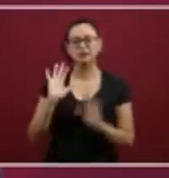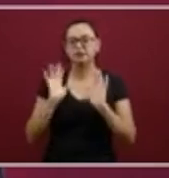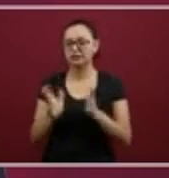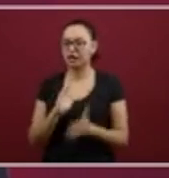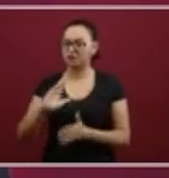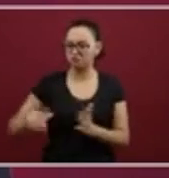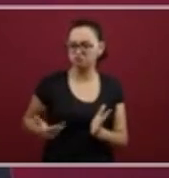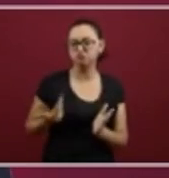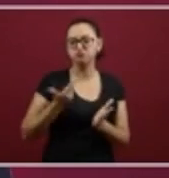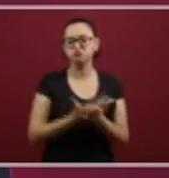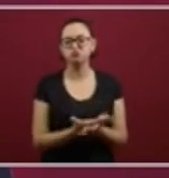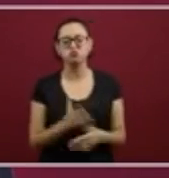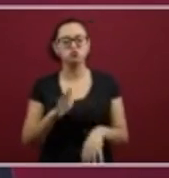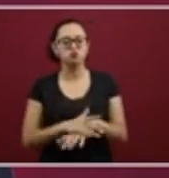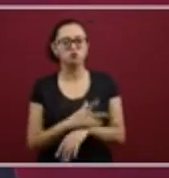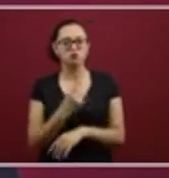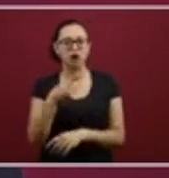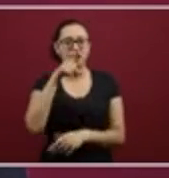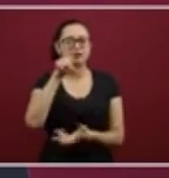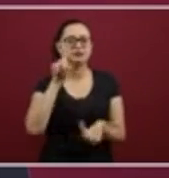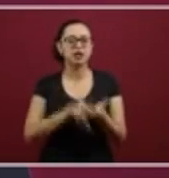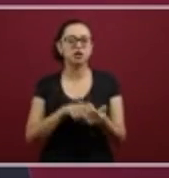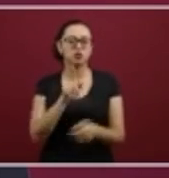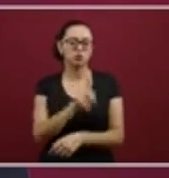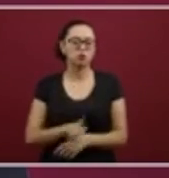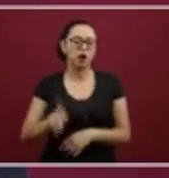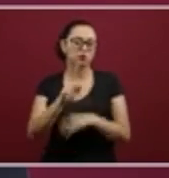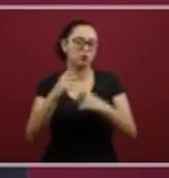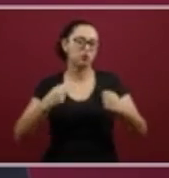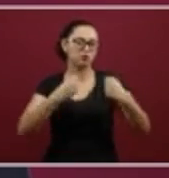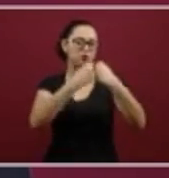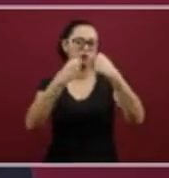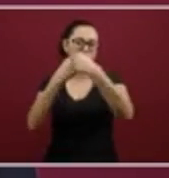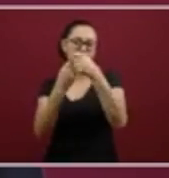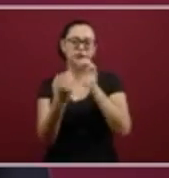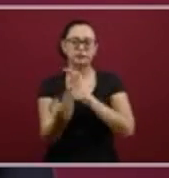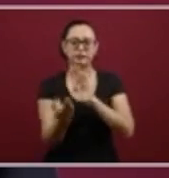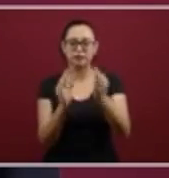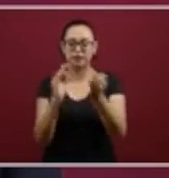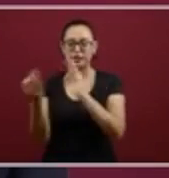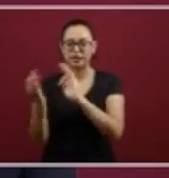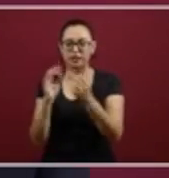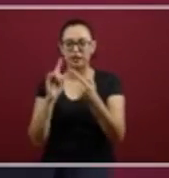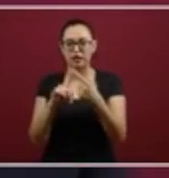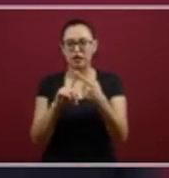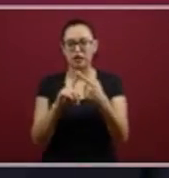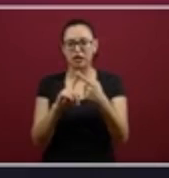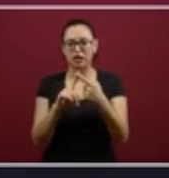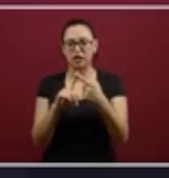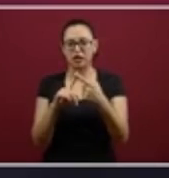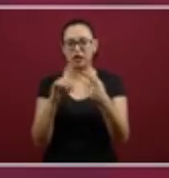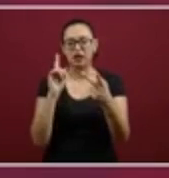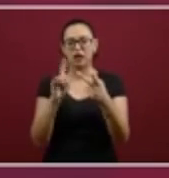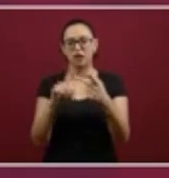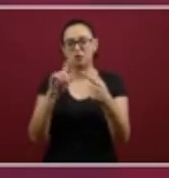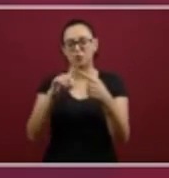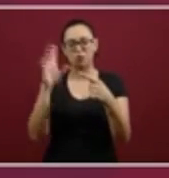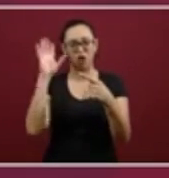muy cerca de estos pueblos, de Morelos, de Allende.